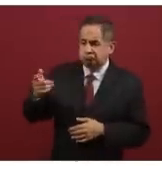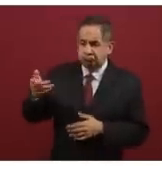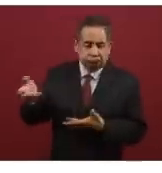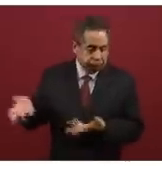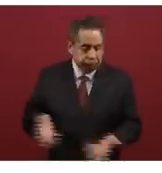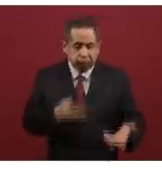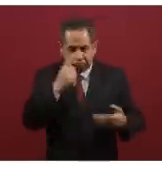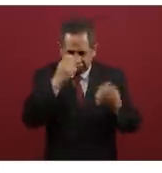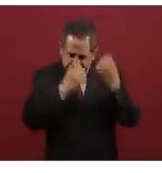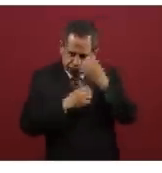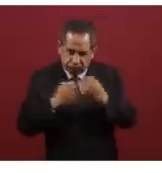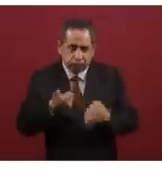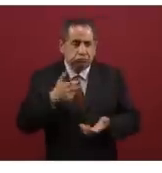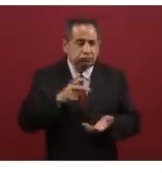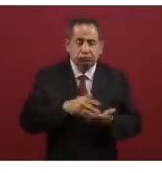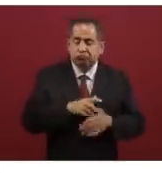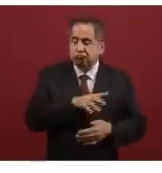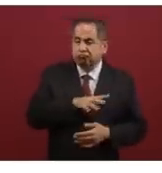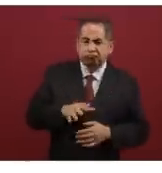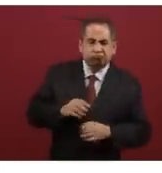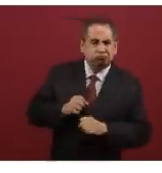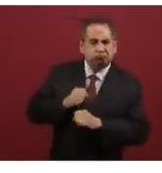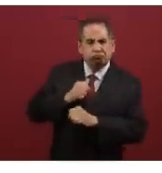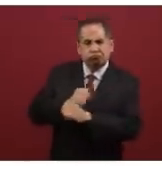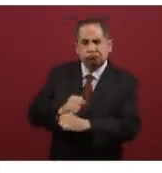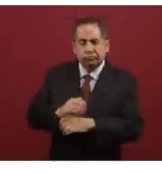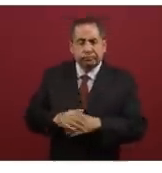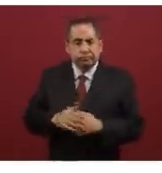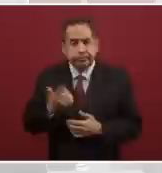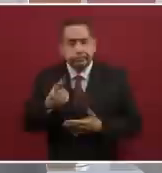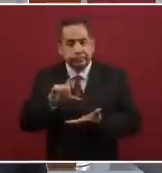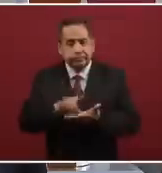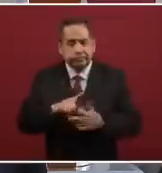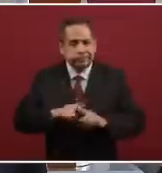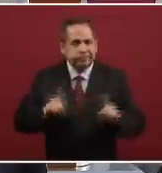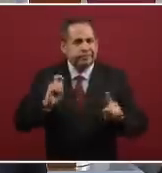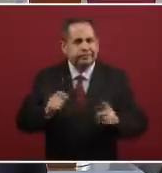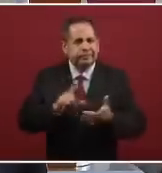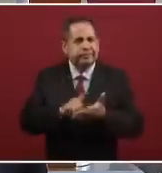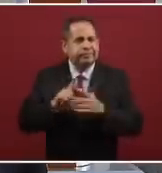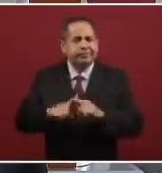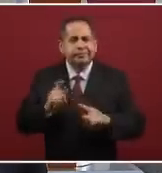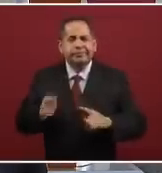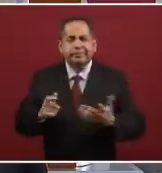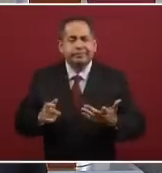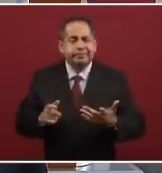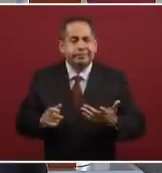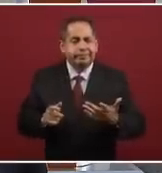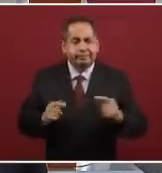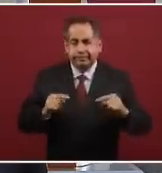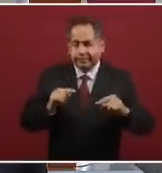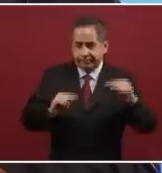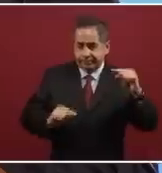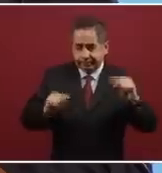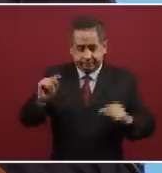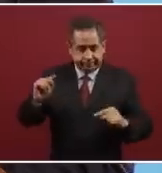dejaron verificar. La diferencia más grande de litro por litro lo encontramos con una diferencia